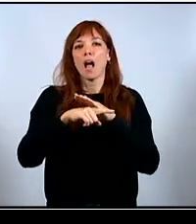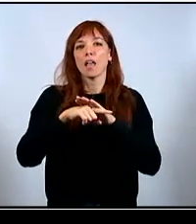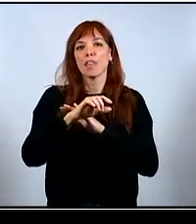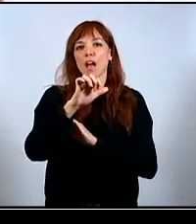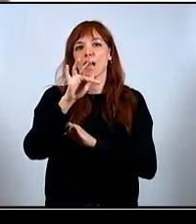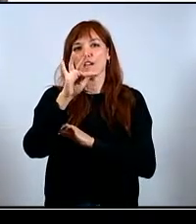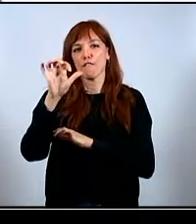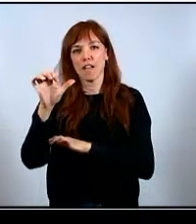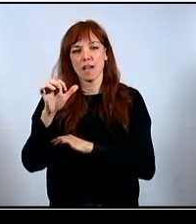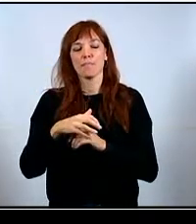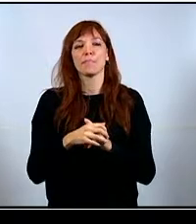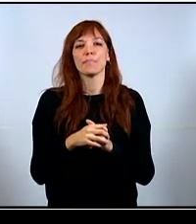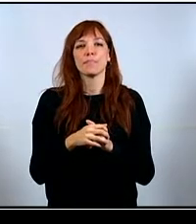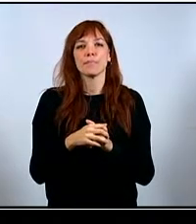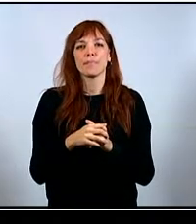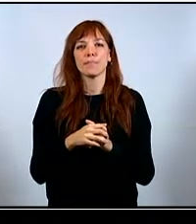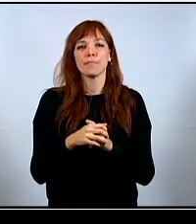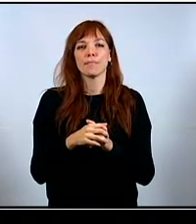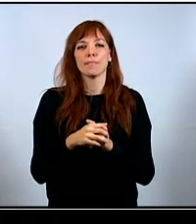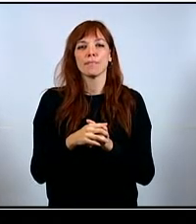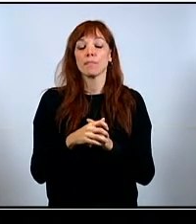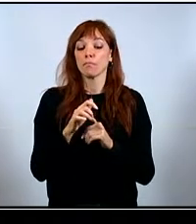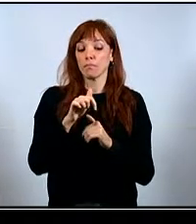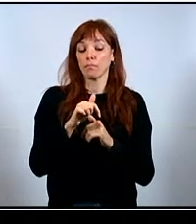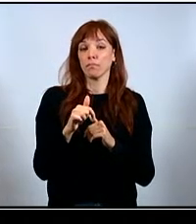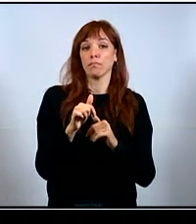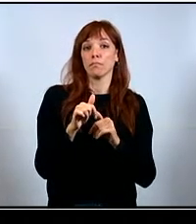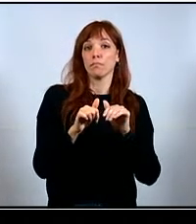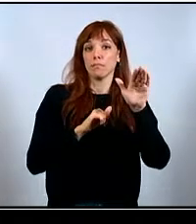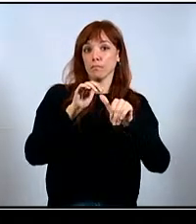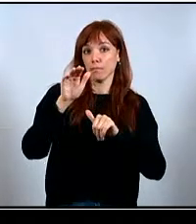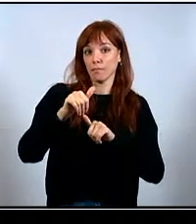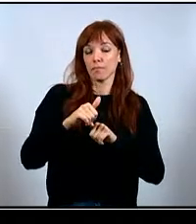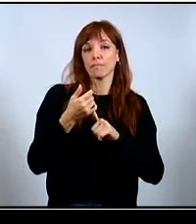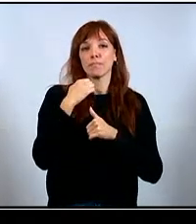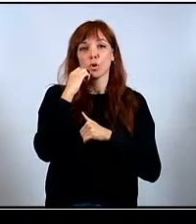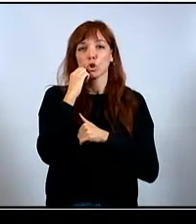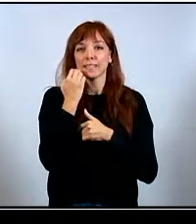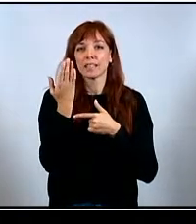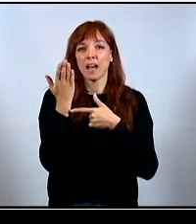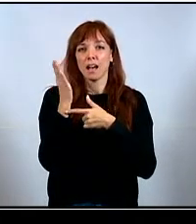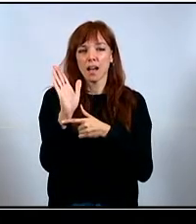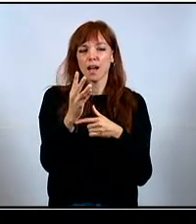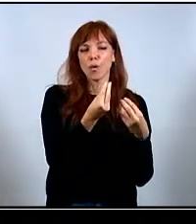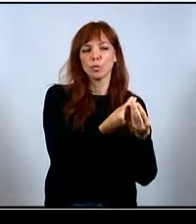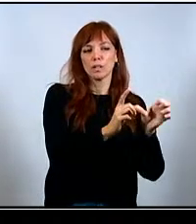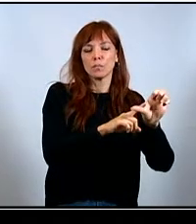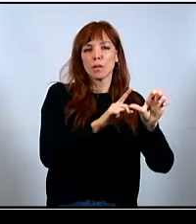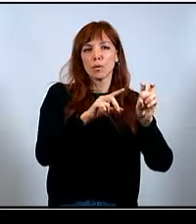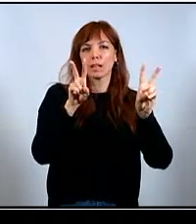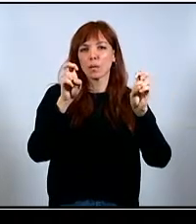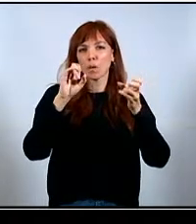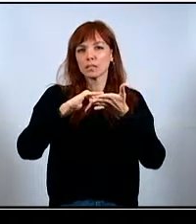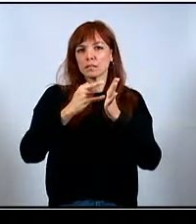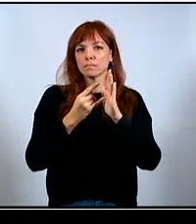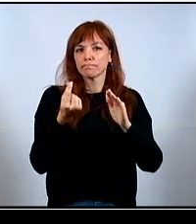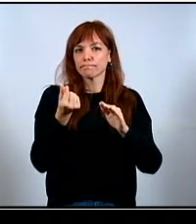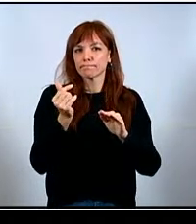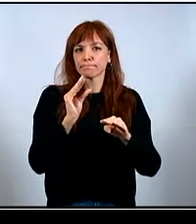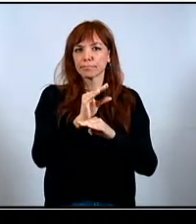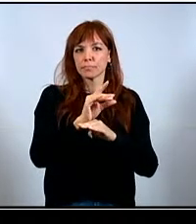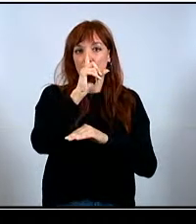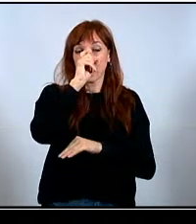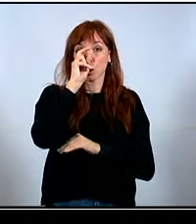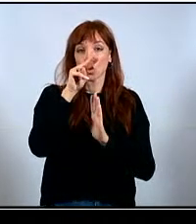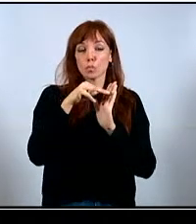Momi. A raíz de este requerimiento que ha presentado la Junta con respecto al sistema de financiación de